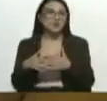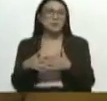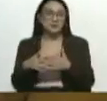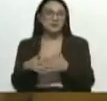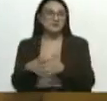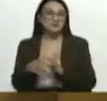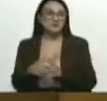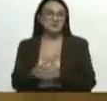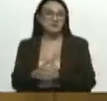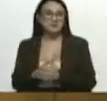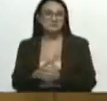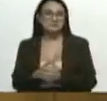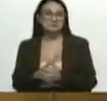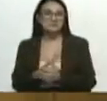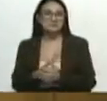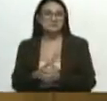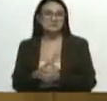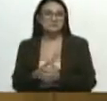buen paso para hacer.